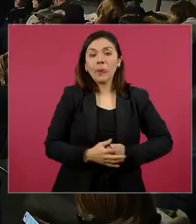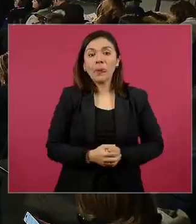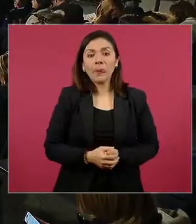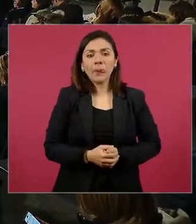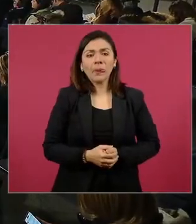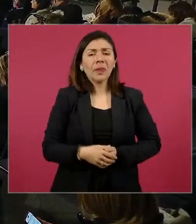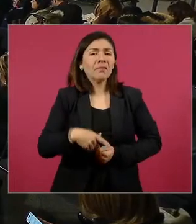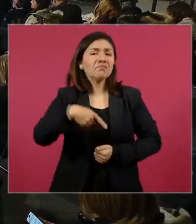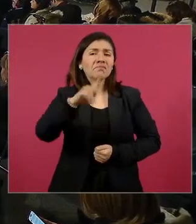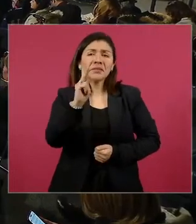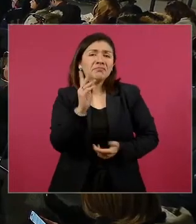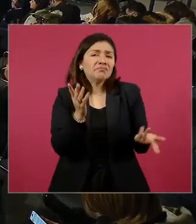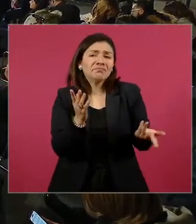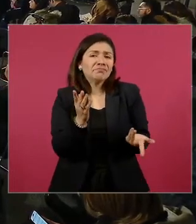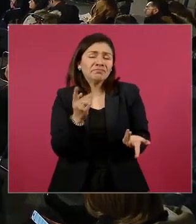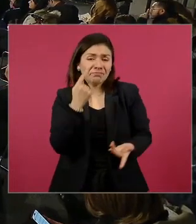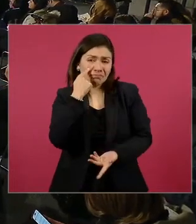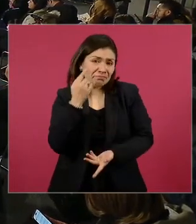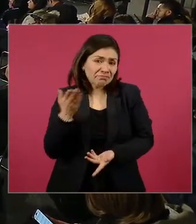Pero es esto,